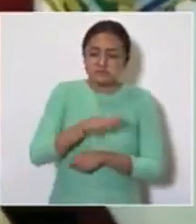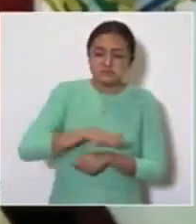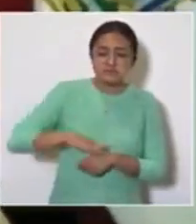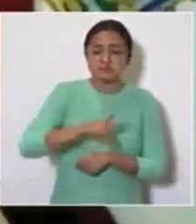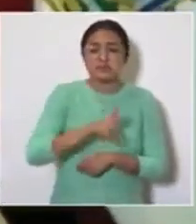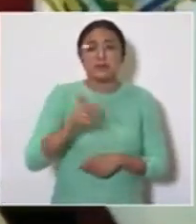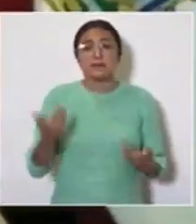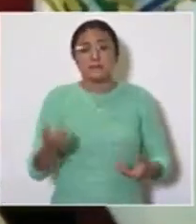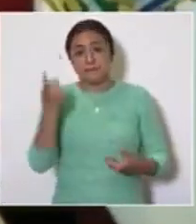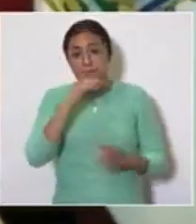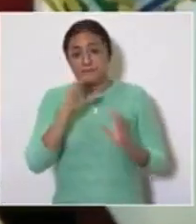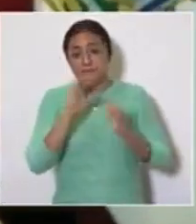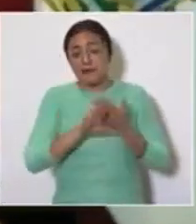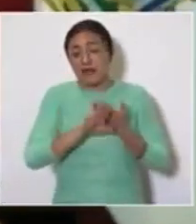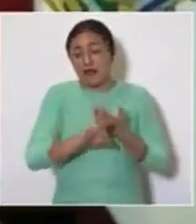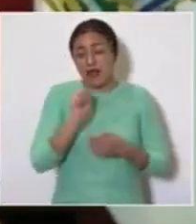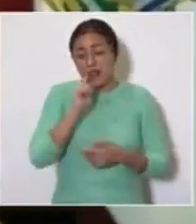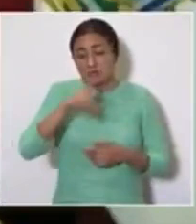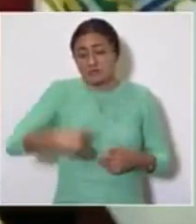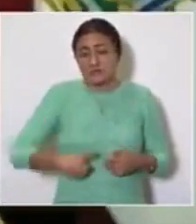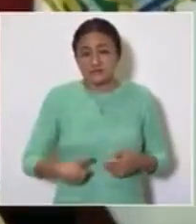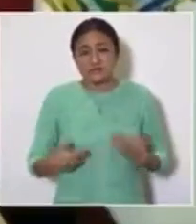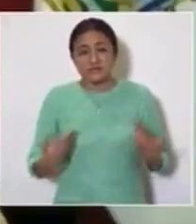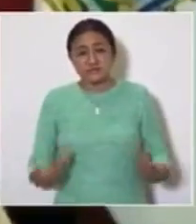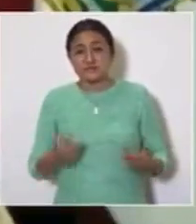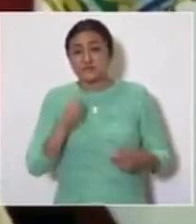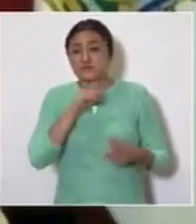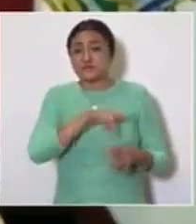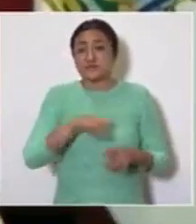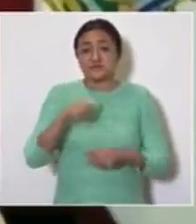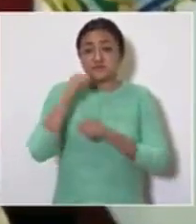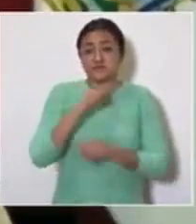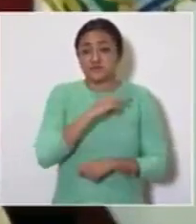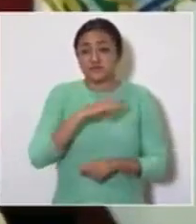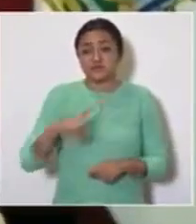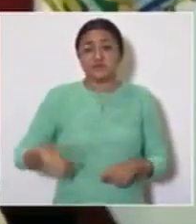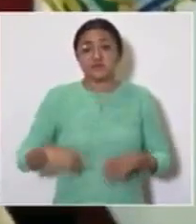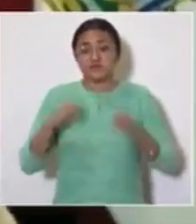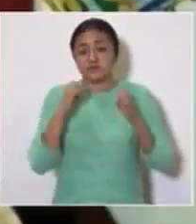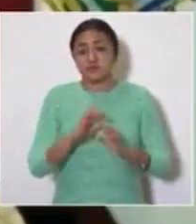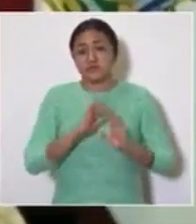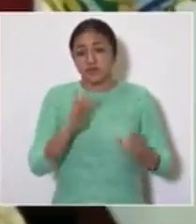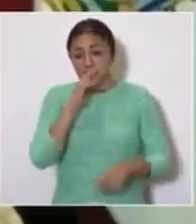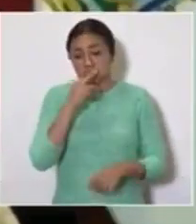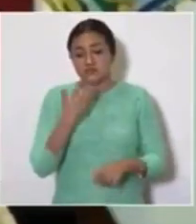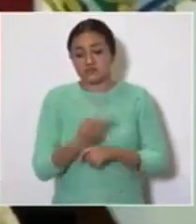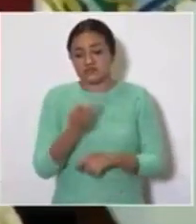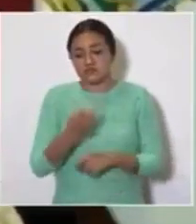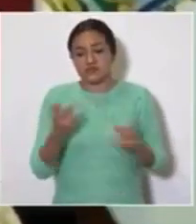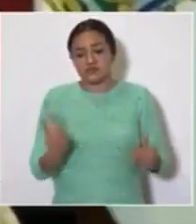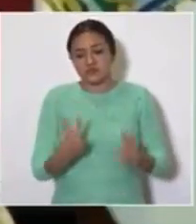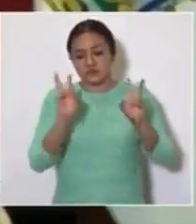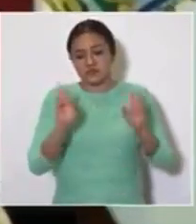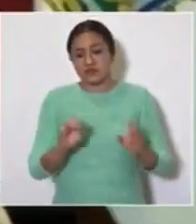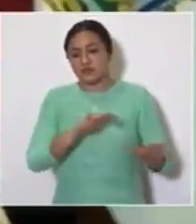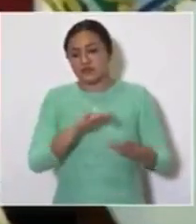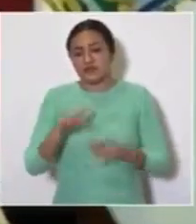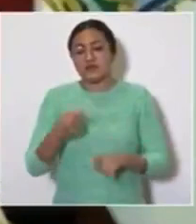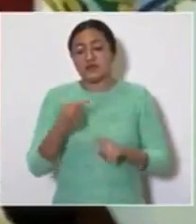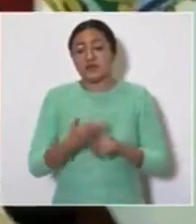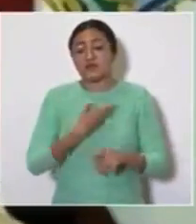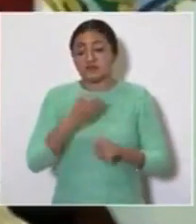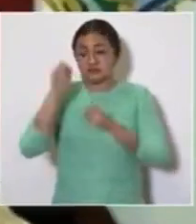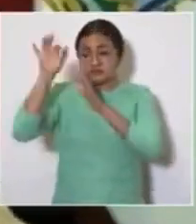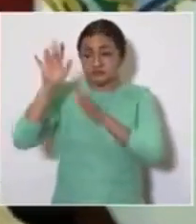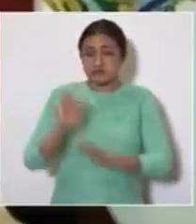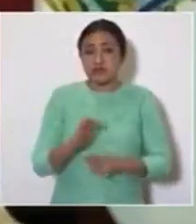zona para prever cualquier riesgo. Ya las autoridades municipales están a cargo del tema. Además, se registró un deslizamiento de